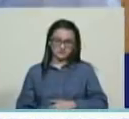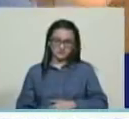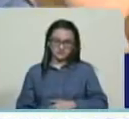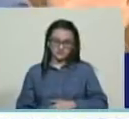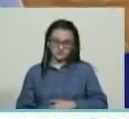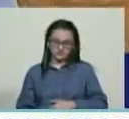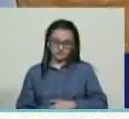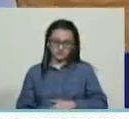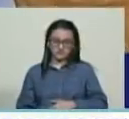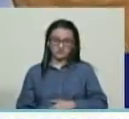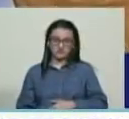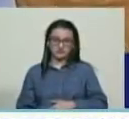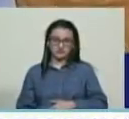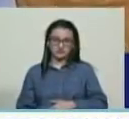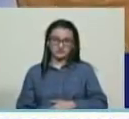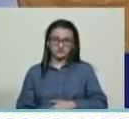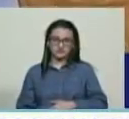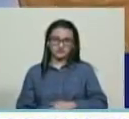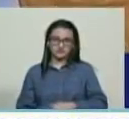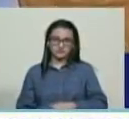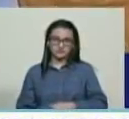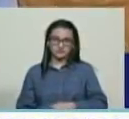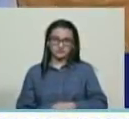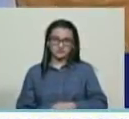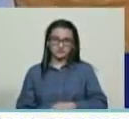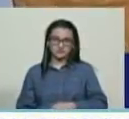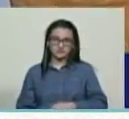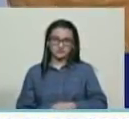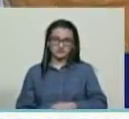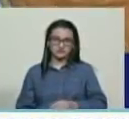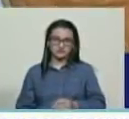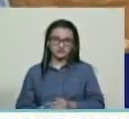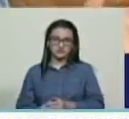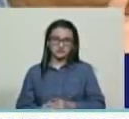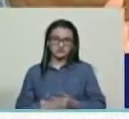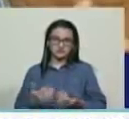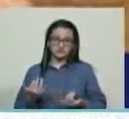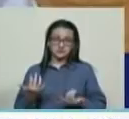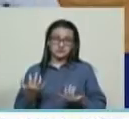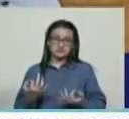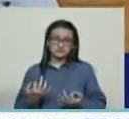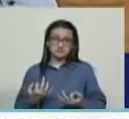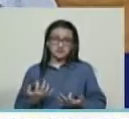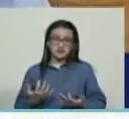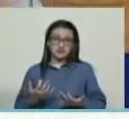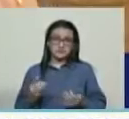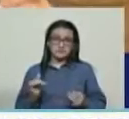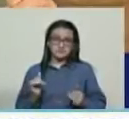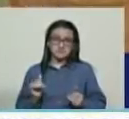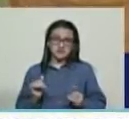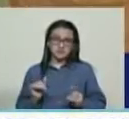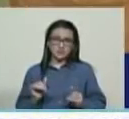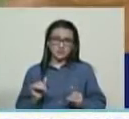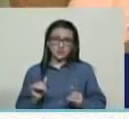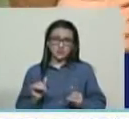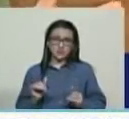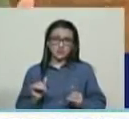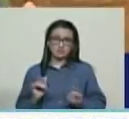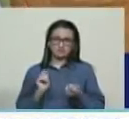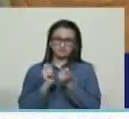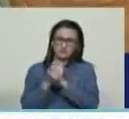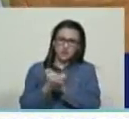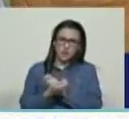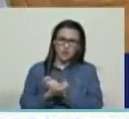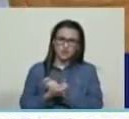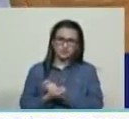Será otra cosa, pero una revolución de verdad no será. Probablemente caigamos en el plano del reformismo,